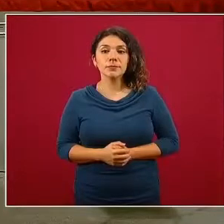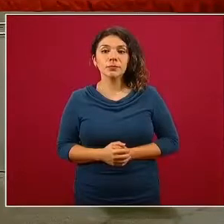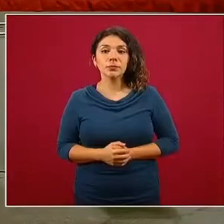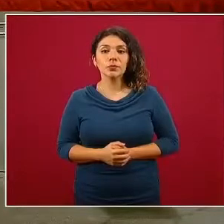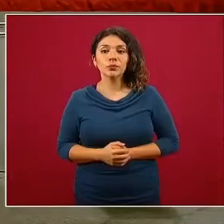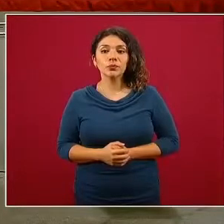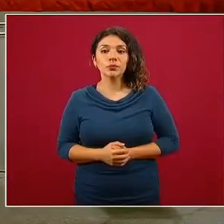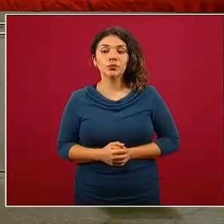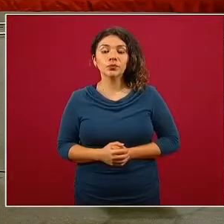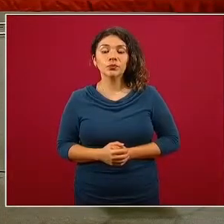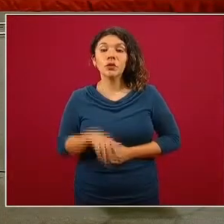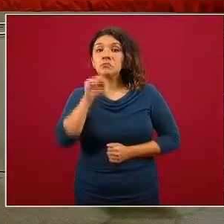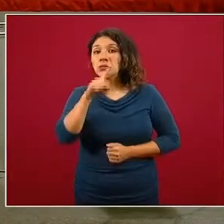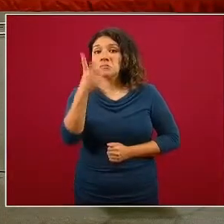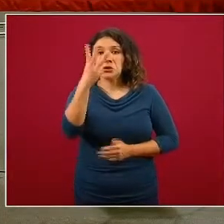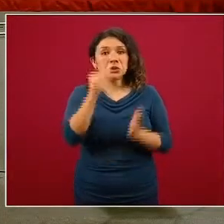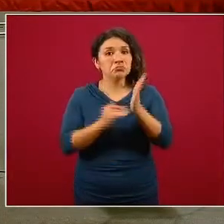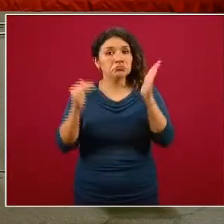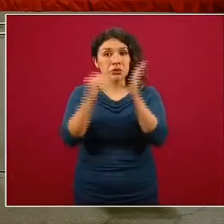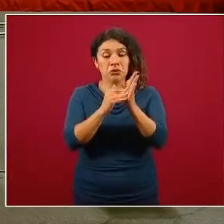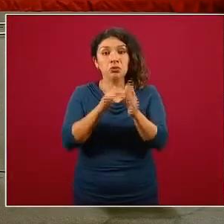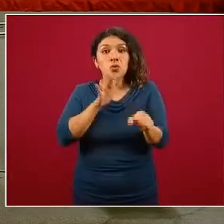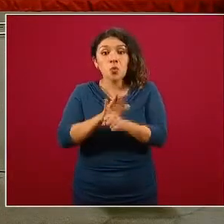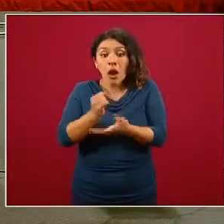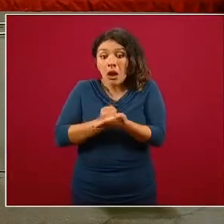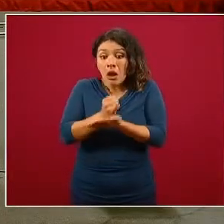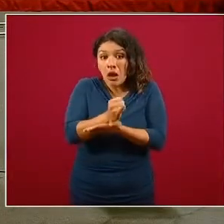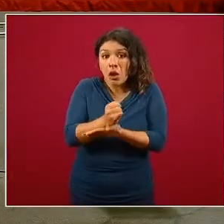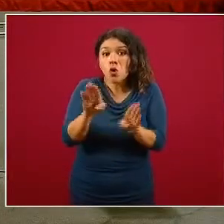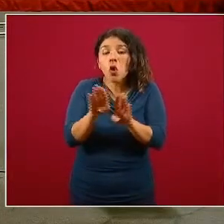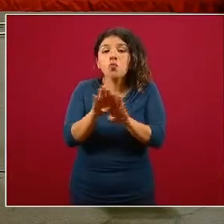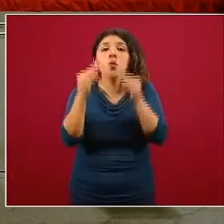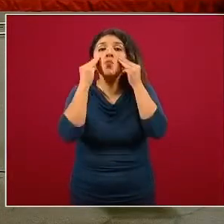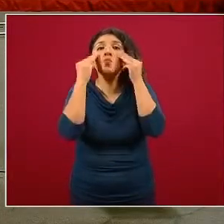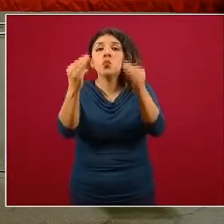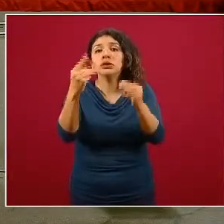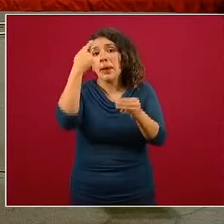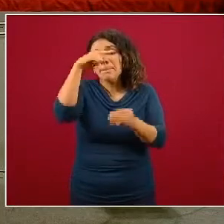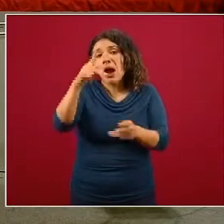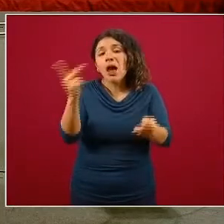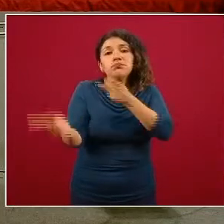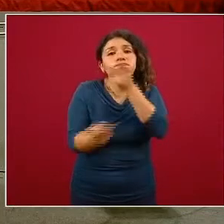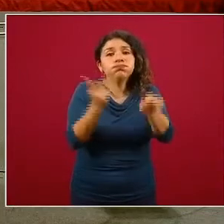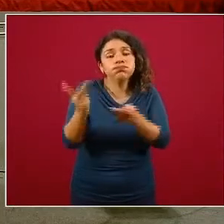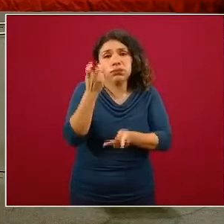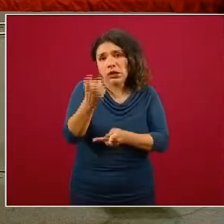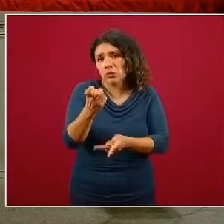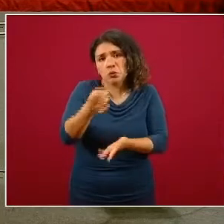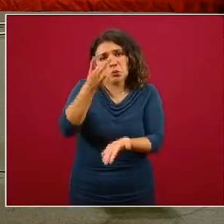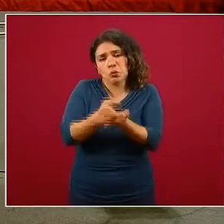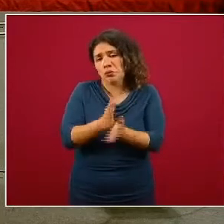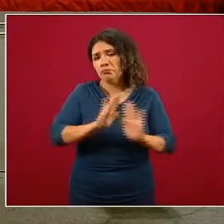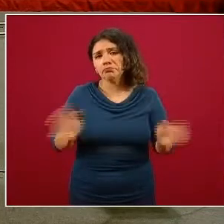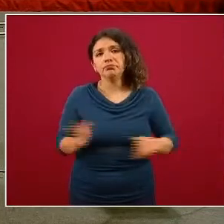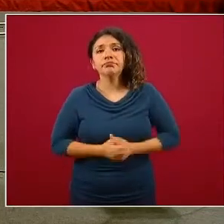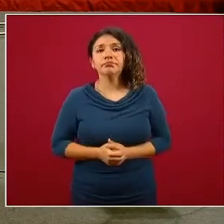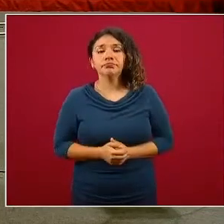No, eso no se define por el dinero, eso se define por el diseño muestral para las encuestas serológicas. No está definido todavía.